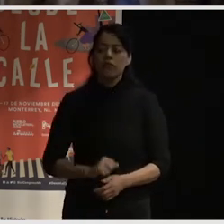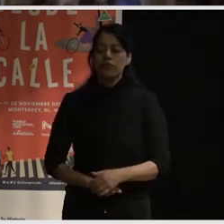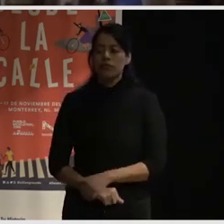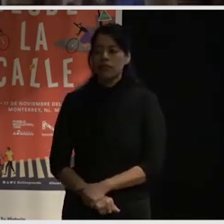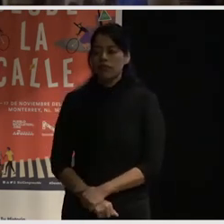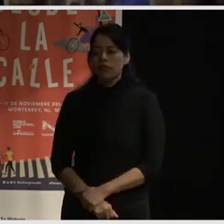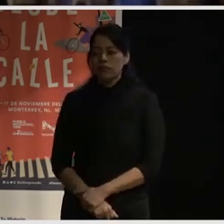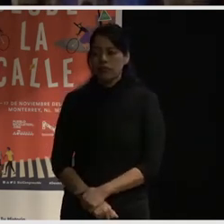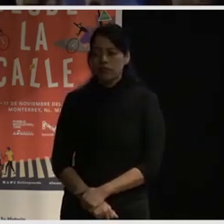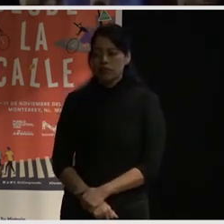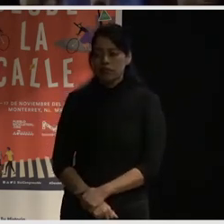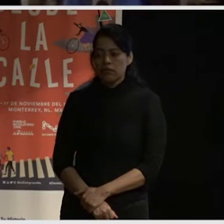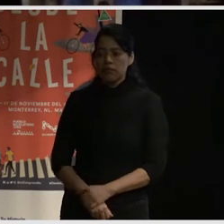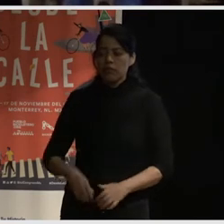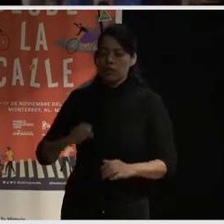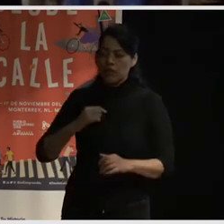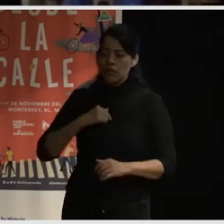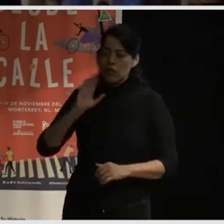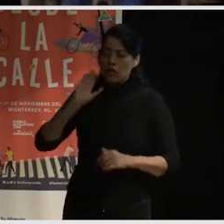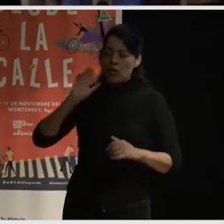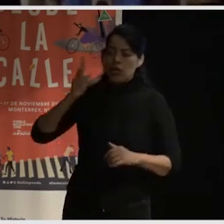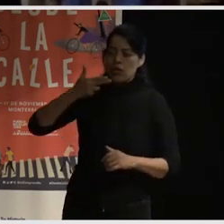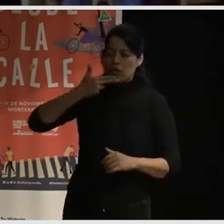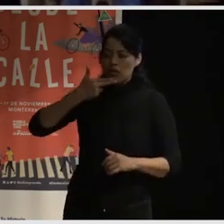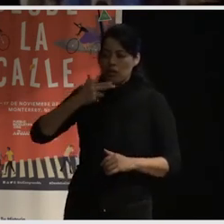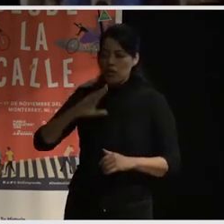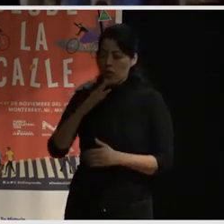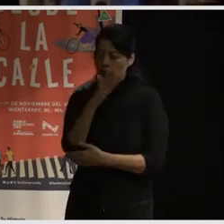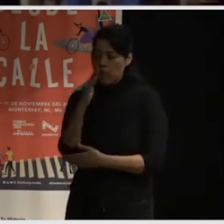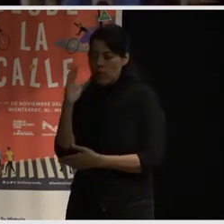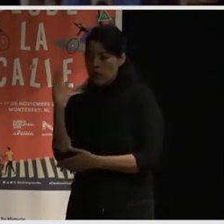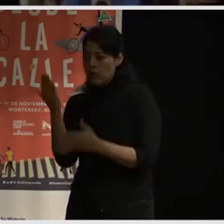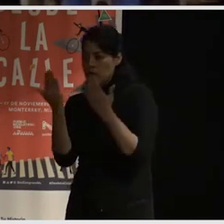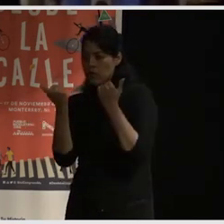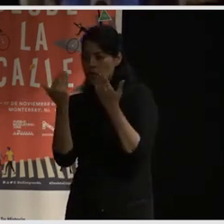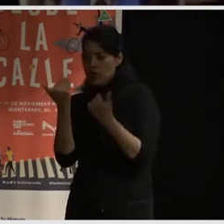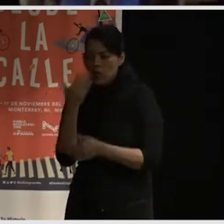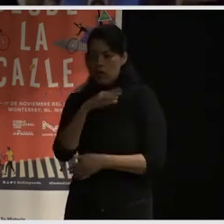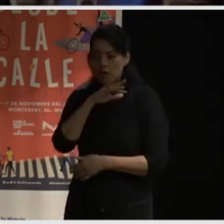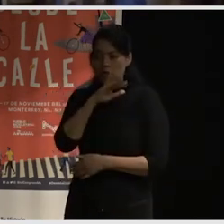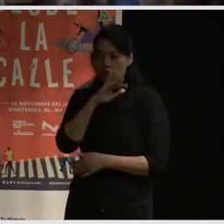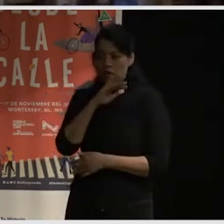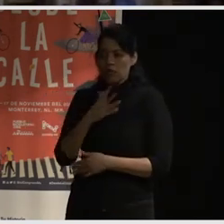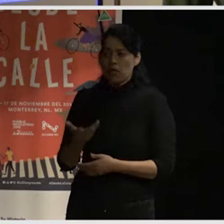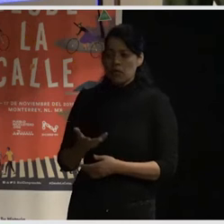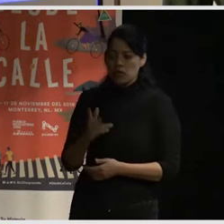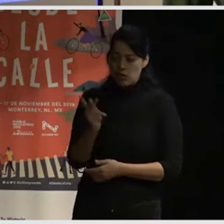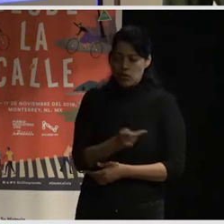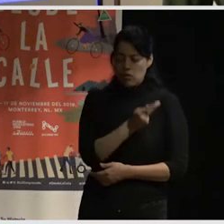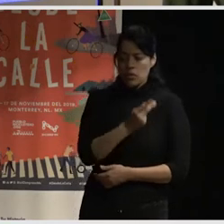y vivir en el igual por ejemplo el golf que ahí no hay contradicción también es pregunta